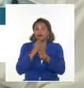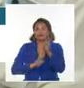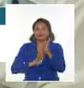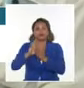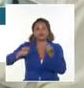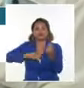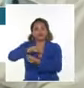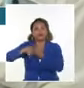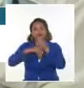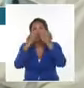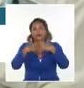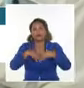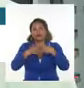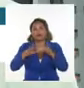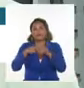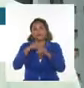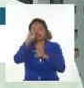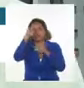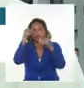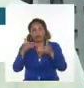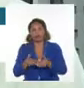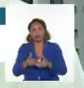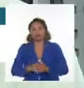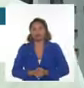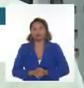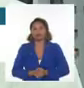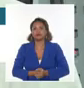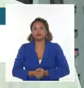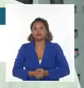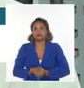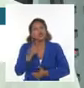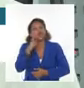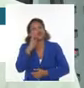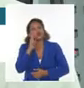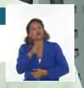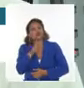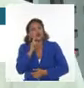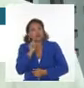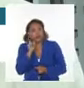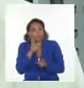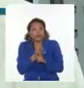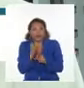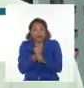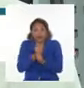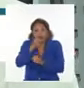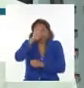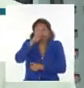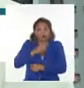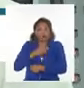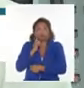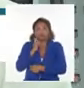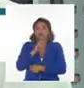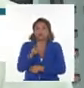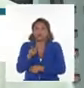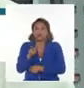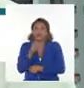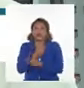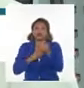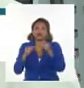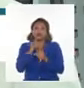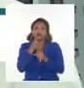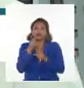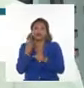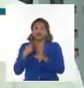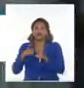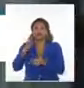transformación productiva y salud pública. Una de las cosas que uno ve claramente cuando empieza a trabajar en Cuba es que aquí una de las principales fuerzas es el capital humano. Hay recursos